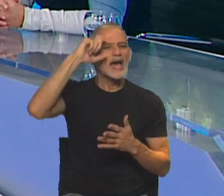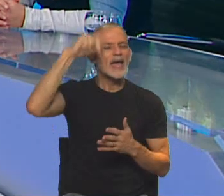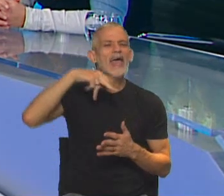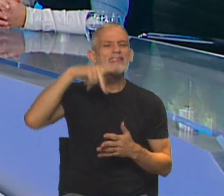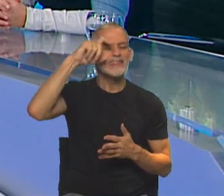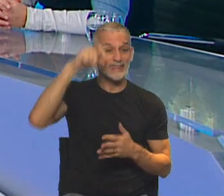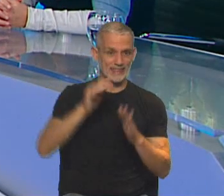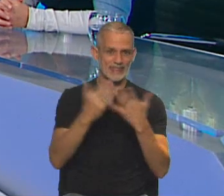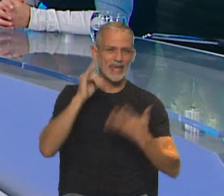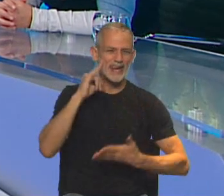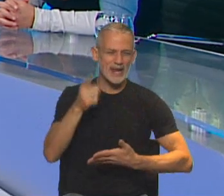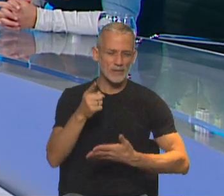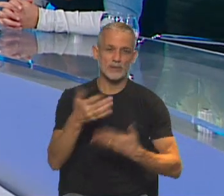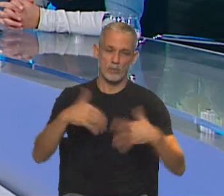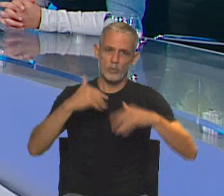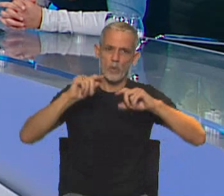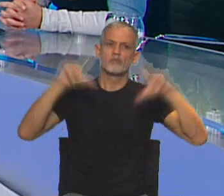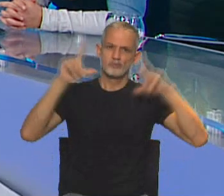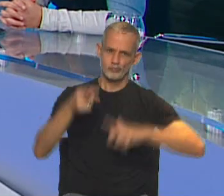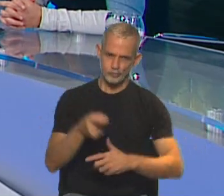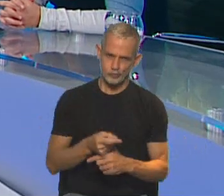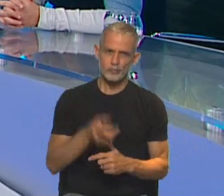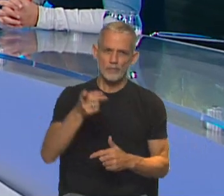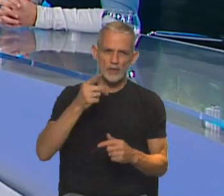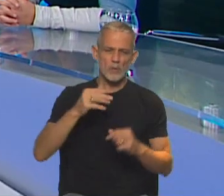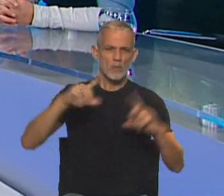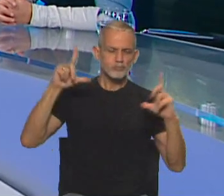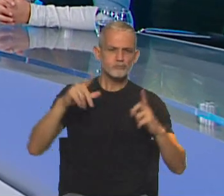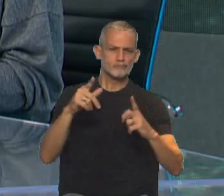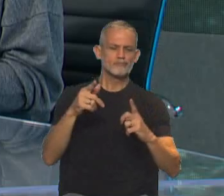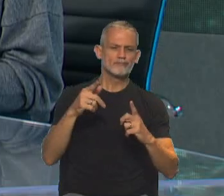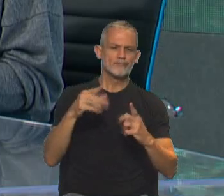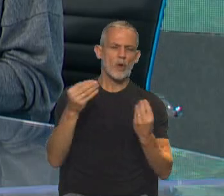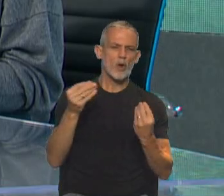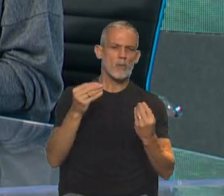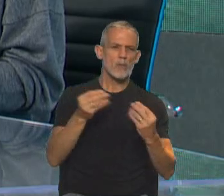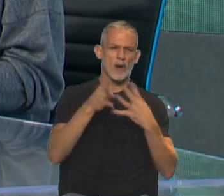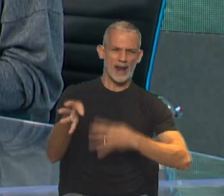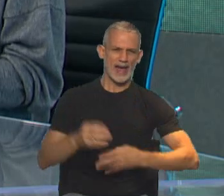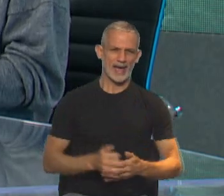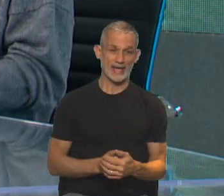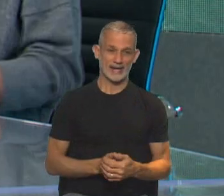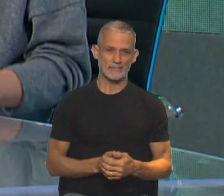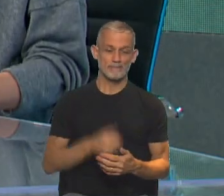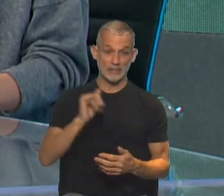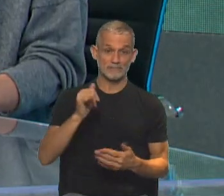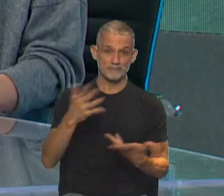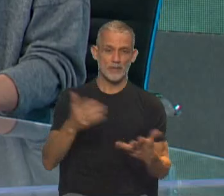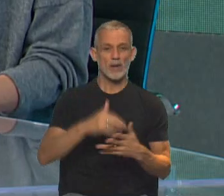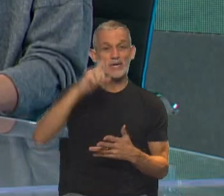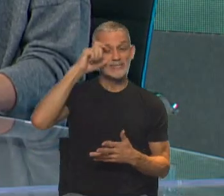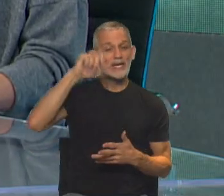parece que quizás un protagonismo muy importante desde la prensa gráfica en lo que fue el desarrollo del conflicto, ¿no? Por eso, bueno,